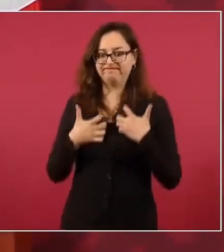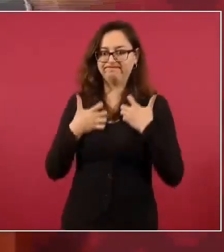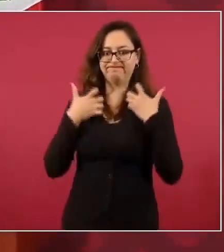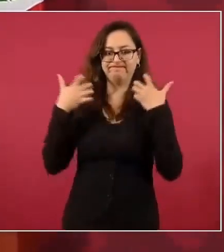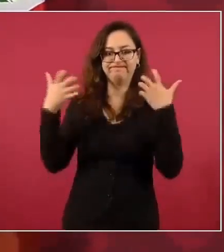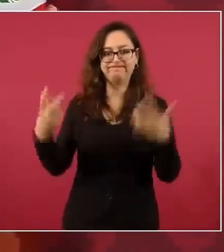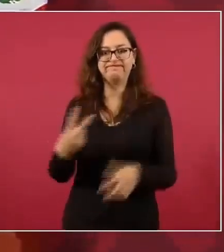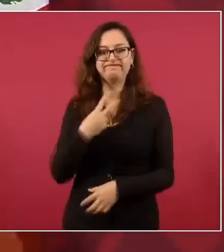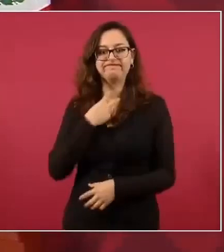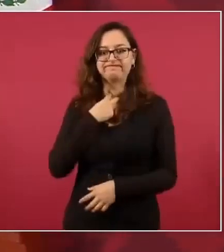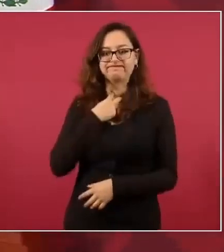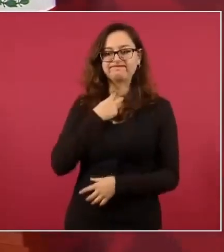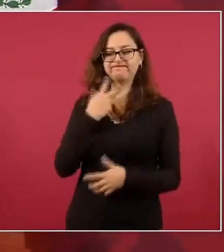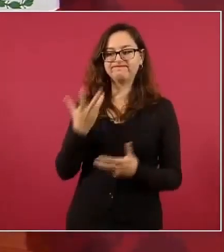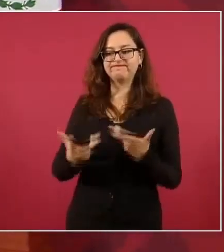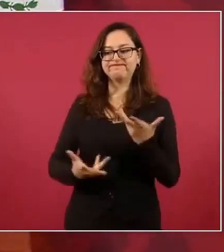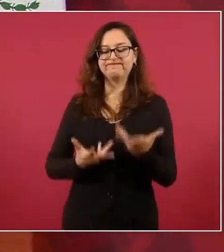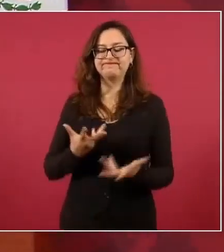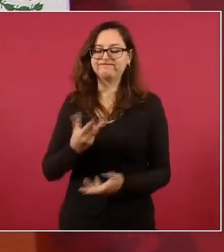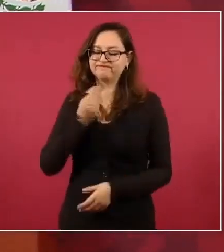Pues desde luego que está molesto.